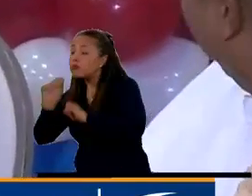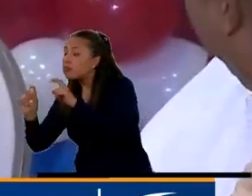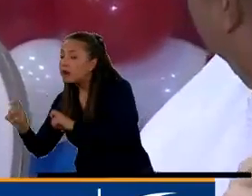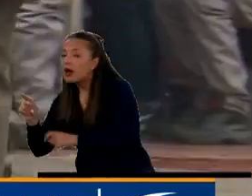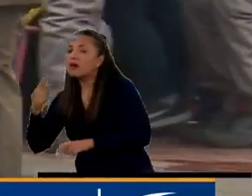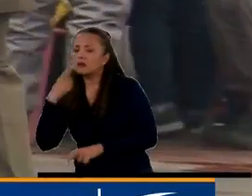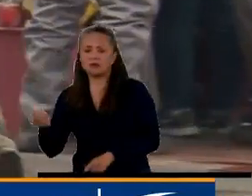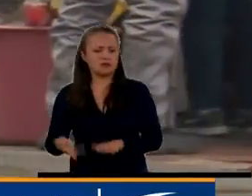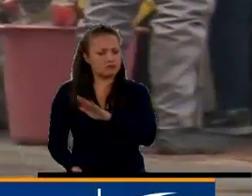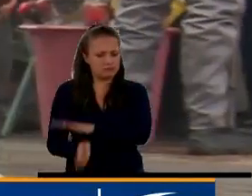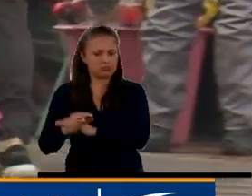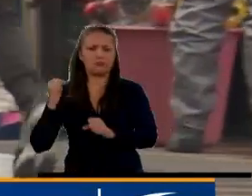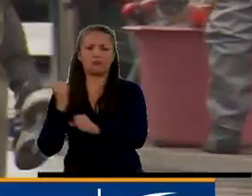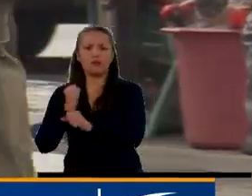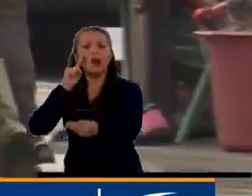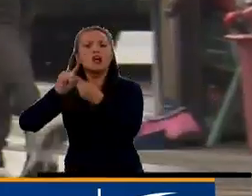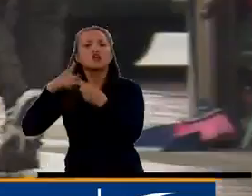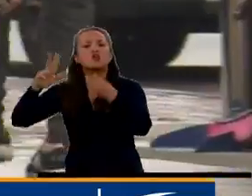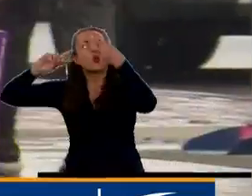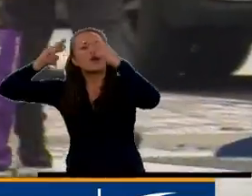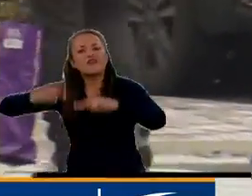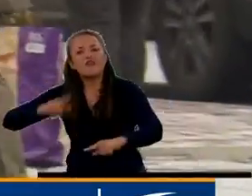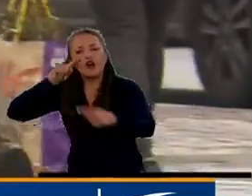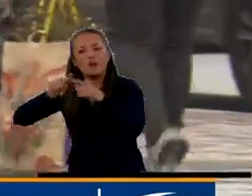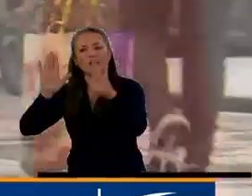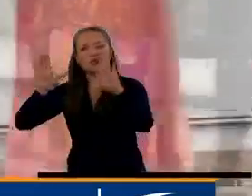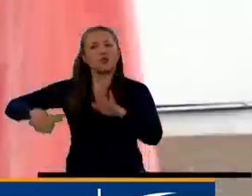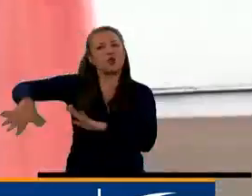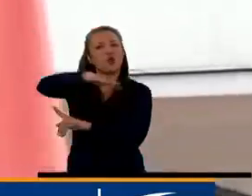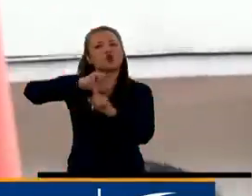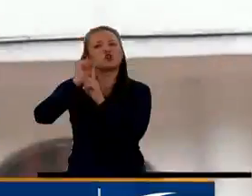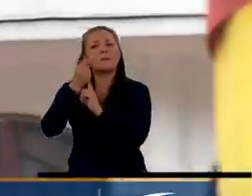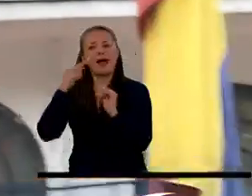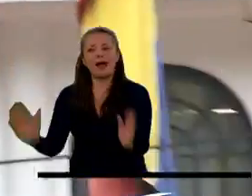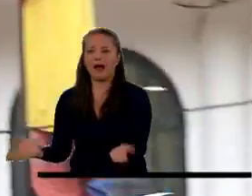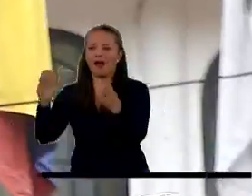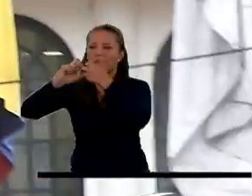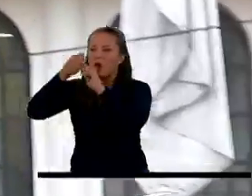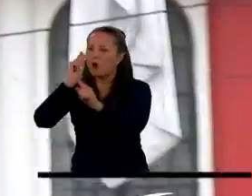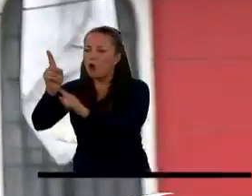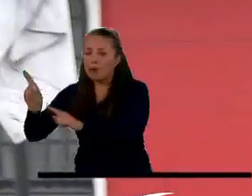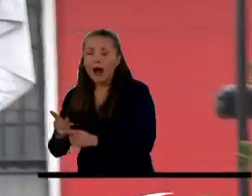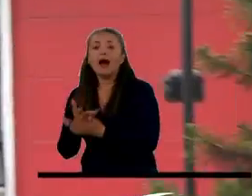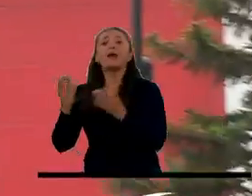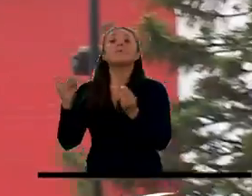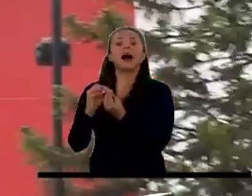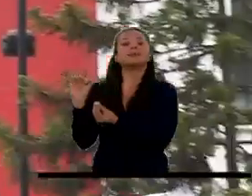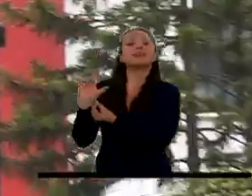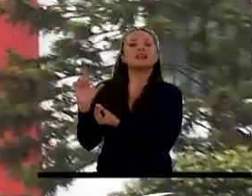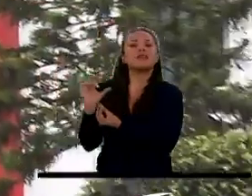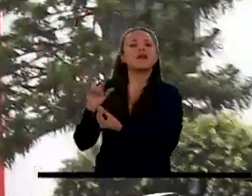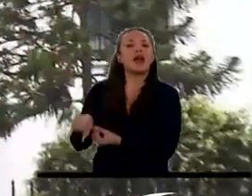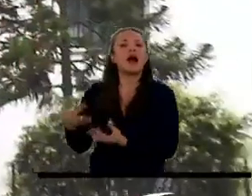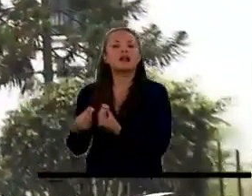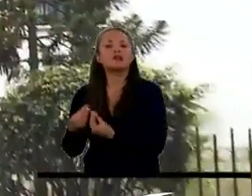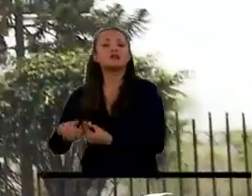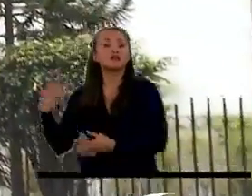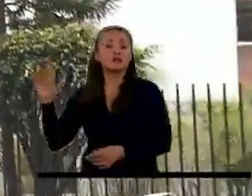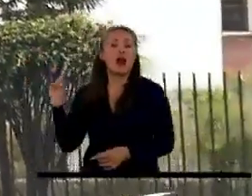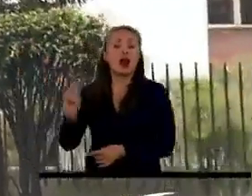seguirán trabajando en las reformas sociales para solucionarle los problemas a la gente y además que los liberales tienen 175 años de